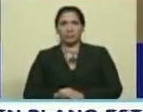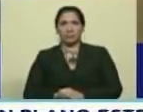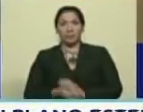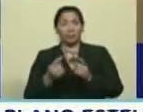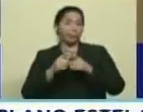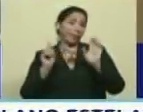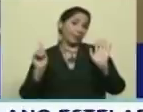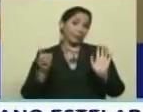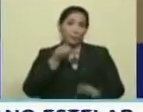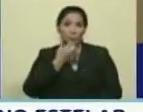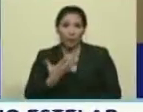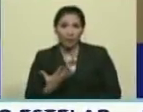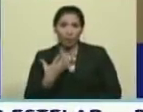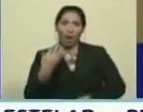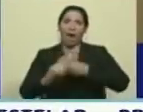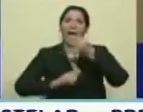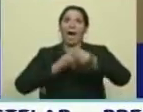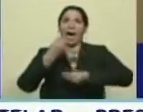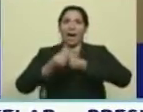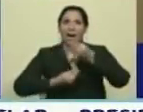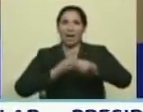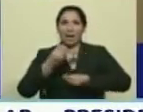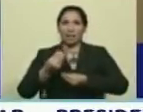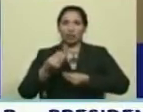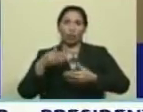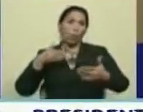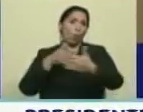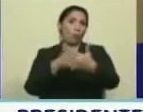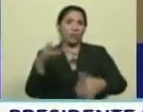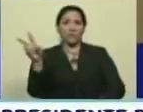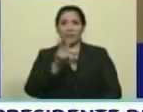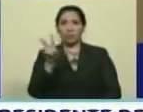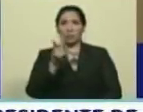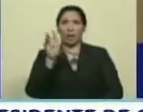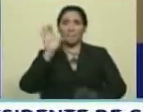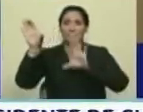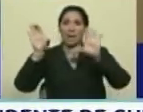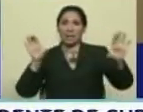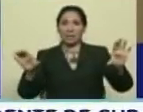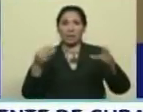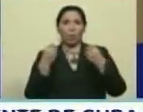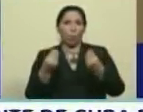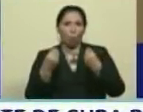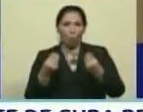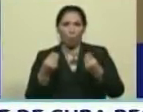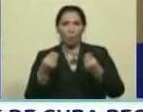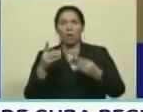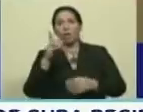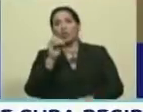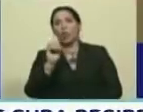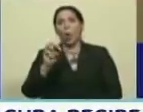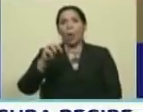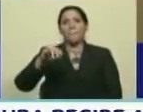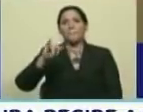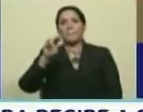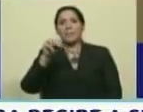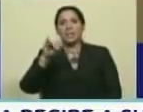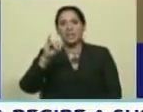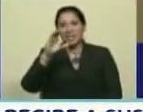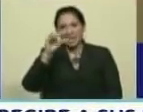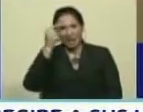Pero vemos lo que ha hecho con respecto a los ataques contra Venezuela. Y países como Dominica, Antigua y San Vicente y las